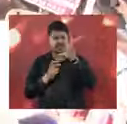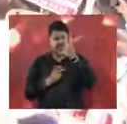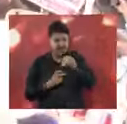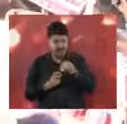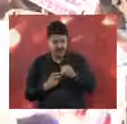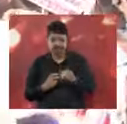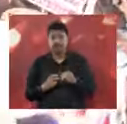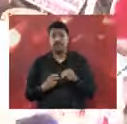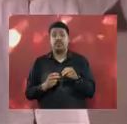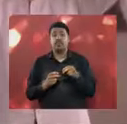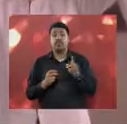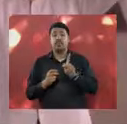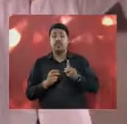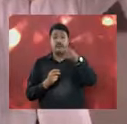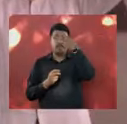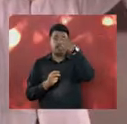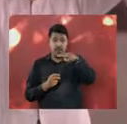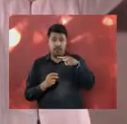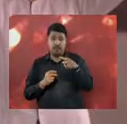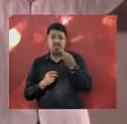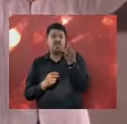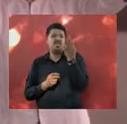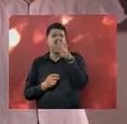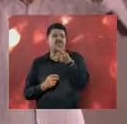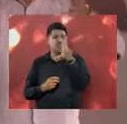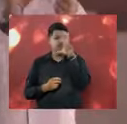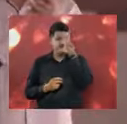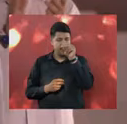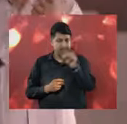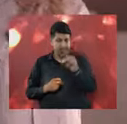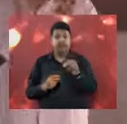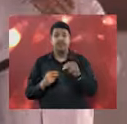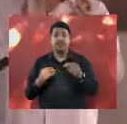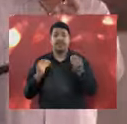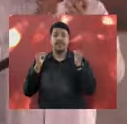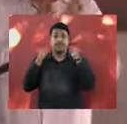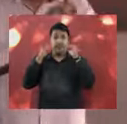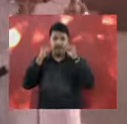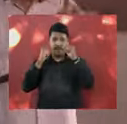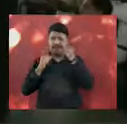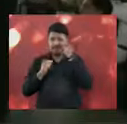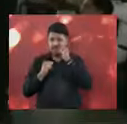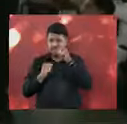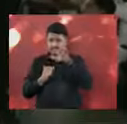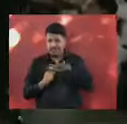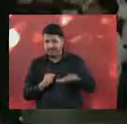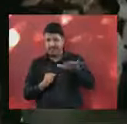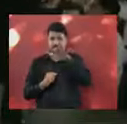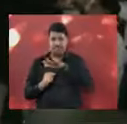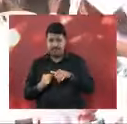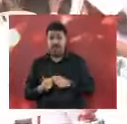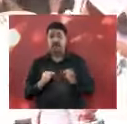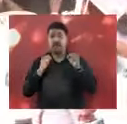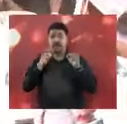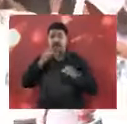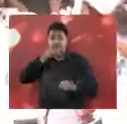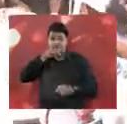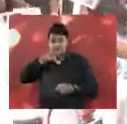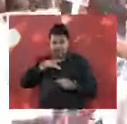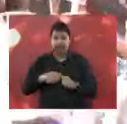no traicionar al pueblo de México. ¡Que viva Tlajomulco! ¡Que viva